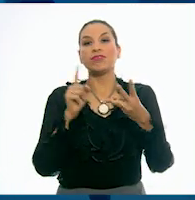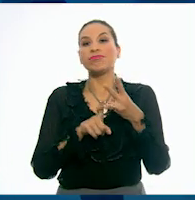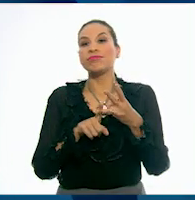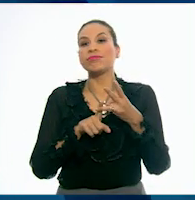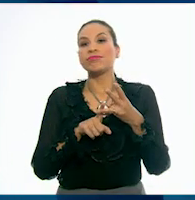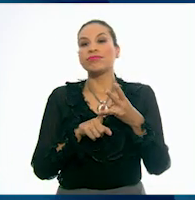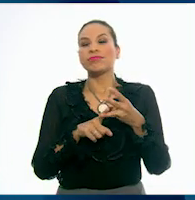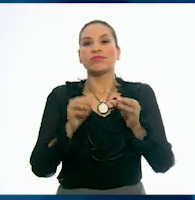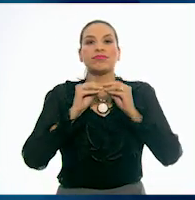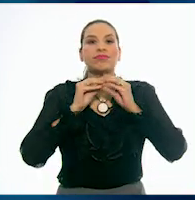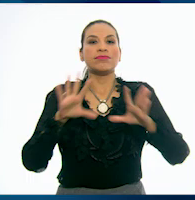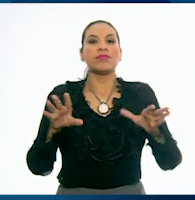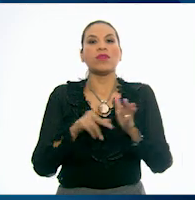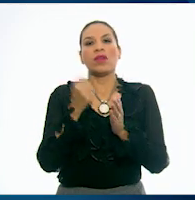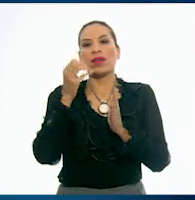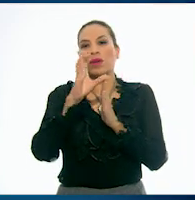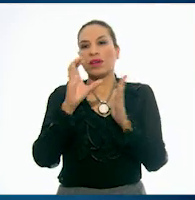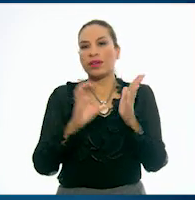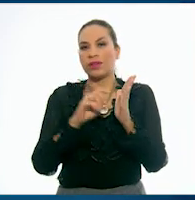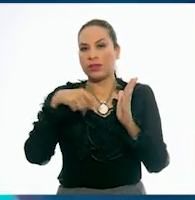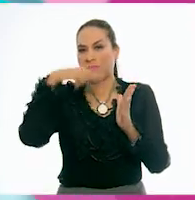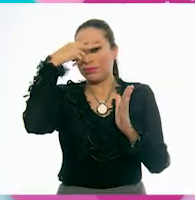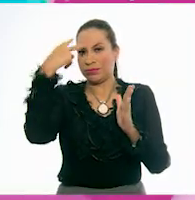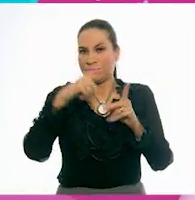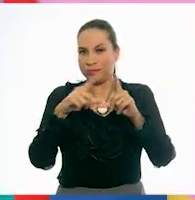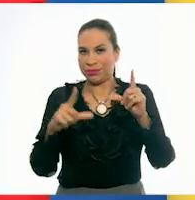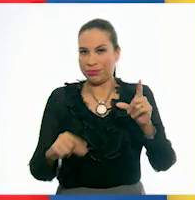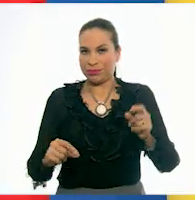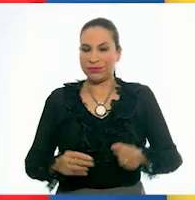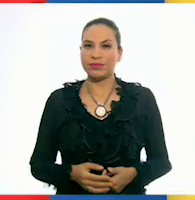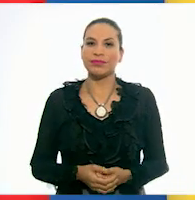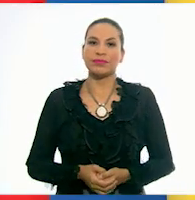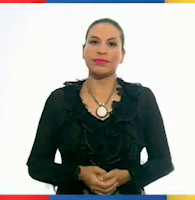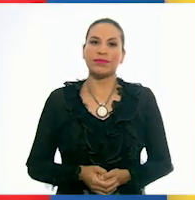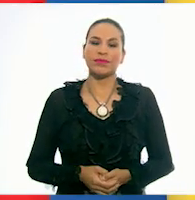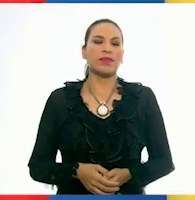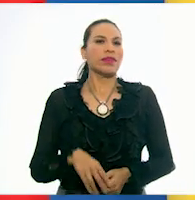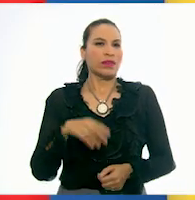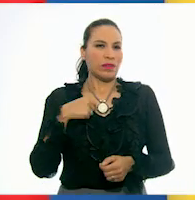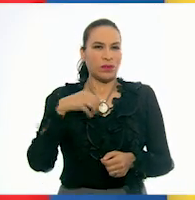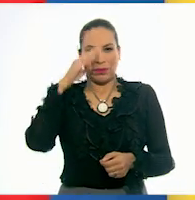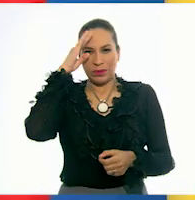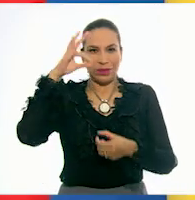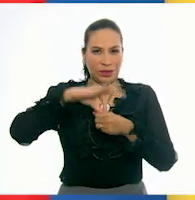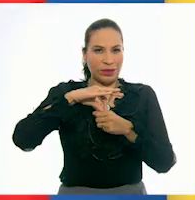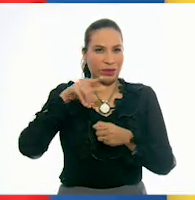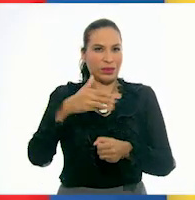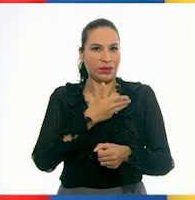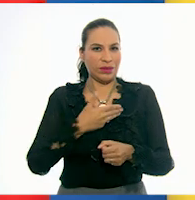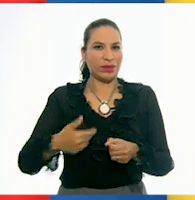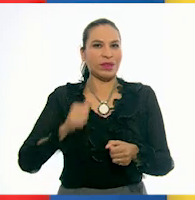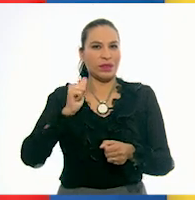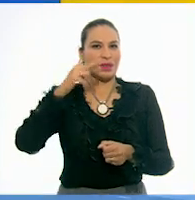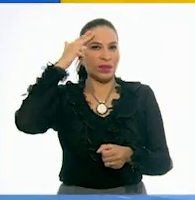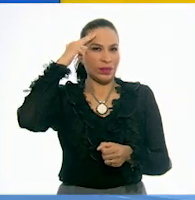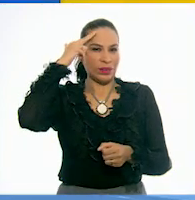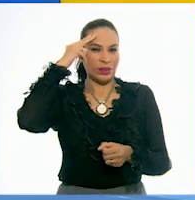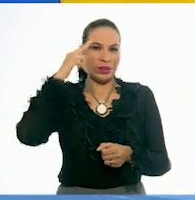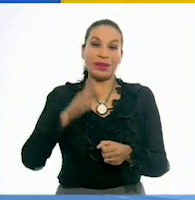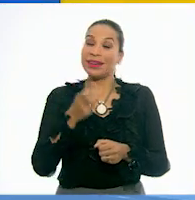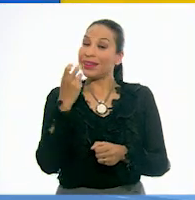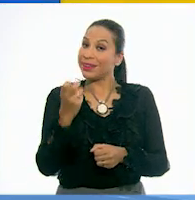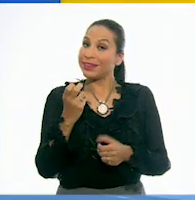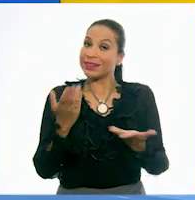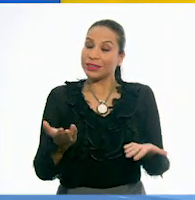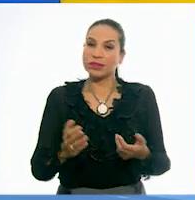opción, se publicó una nueva constitución mexicana. Debe de ser la reelección de Porfirio Díaz, ¿no?